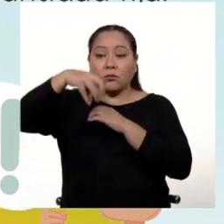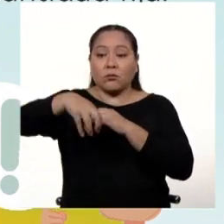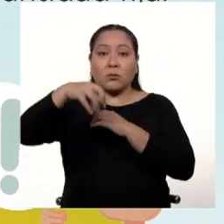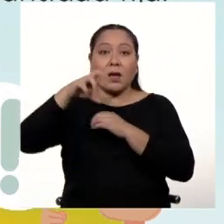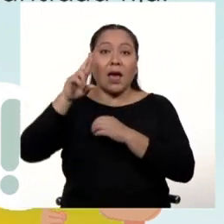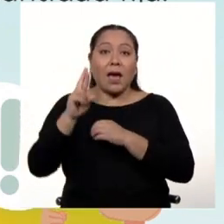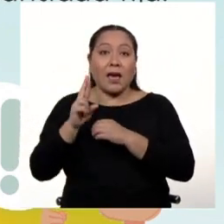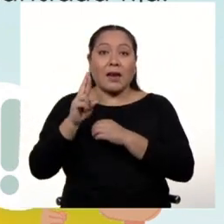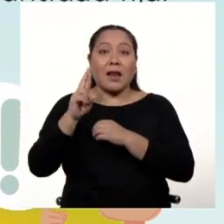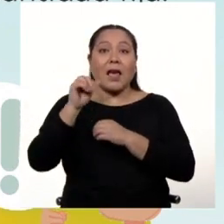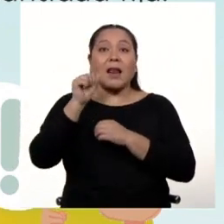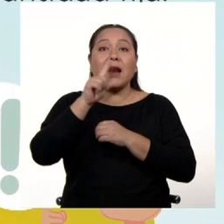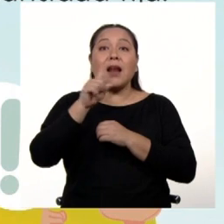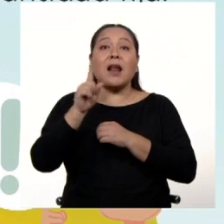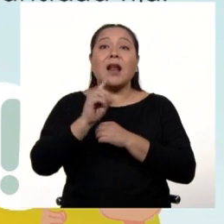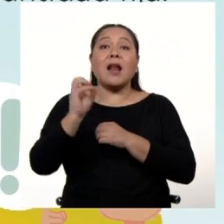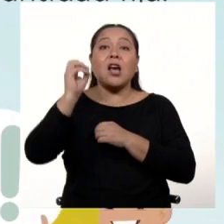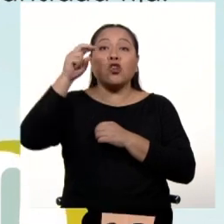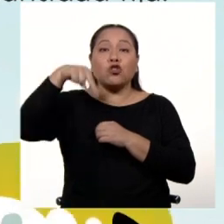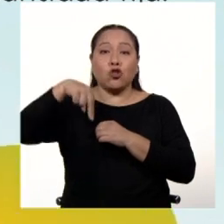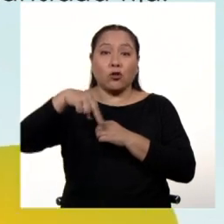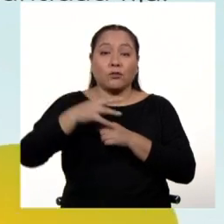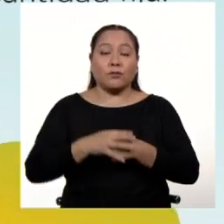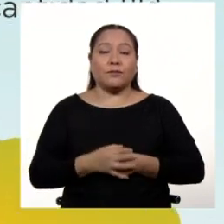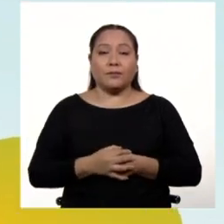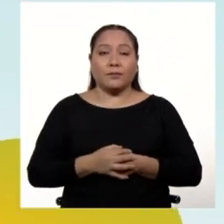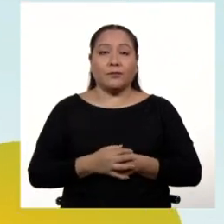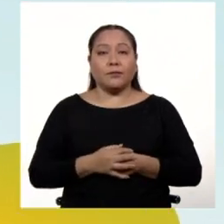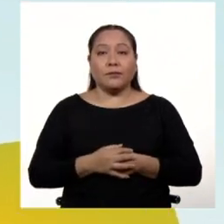r, razón de la progresión geométrica.